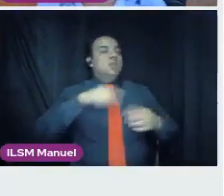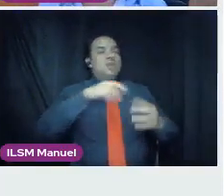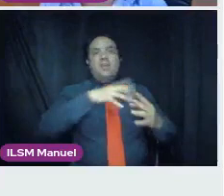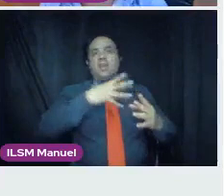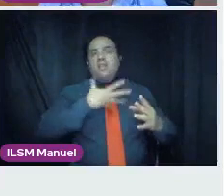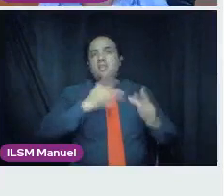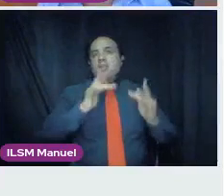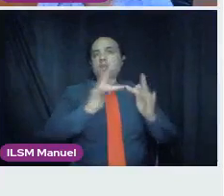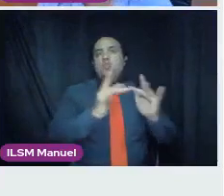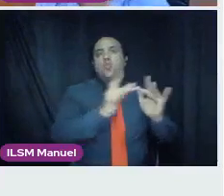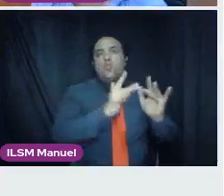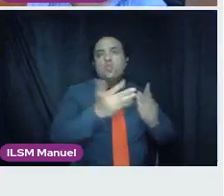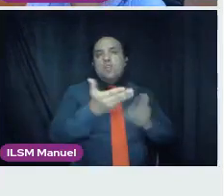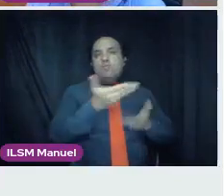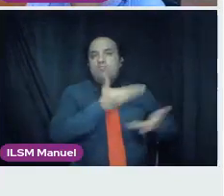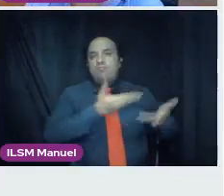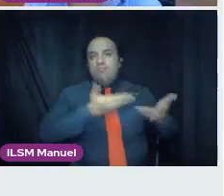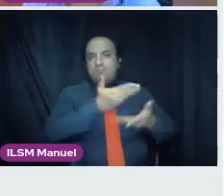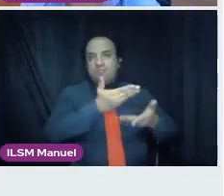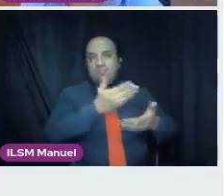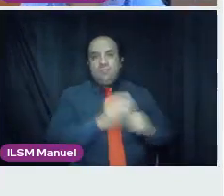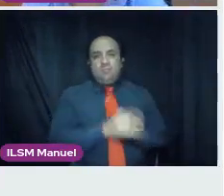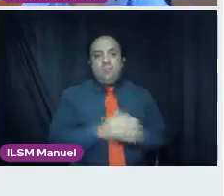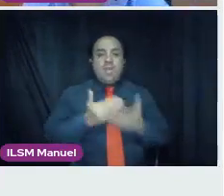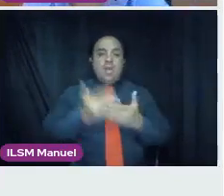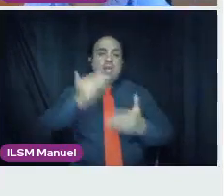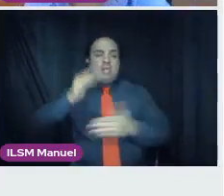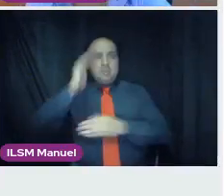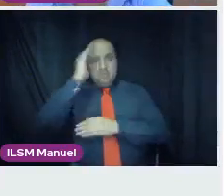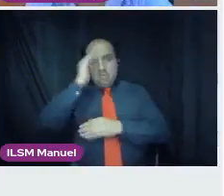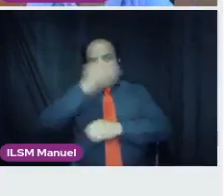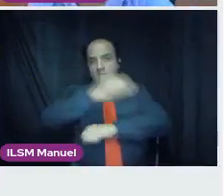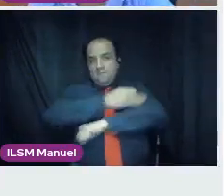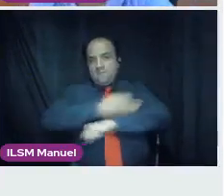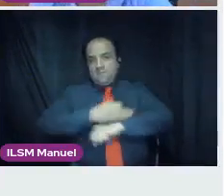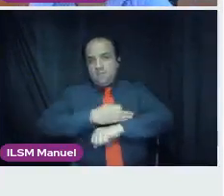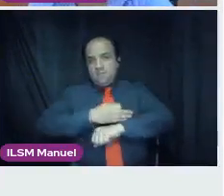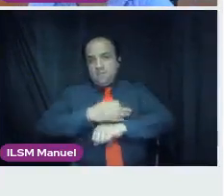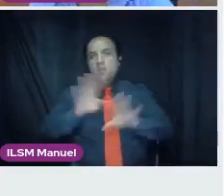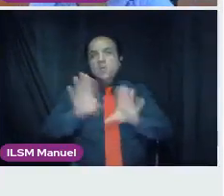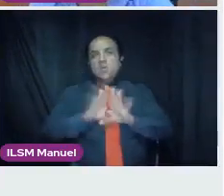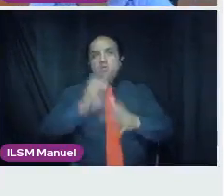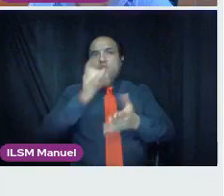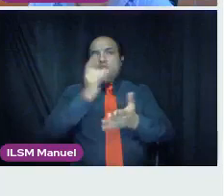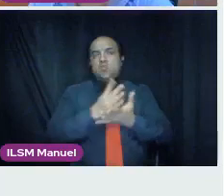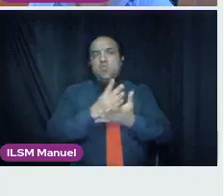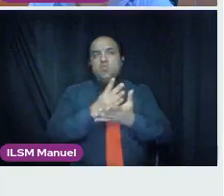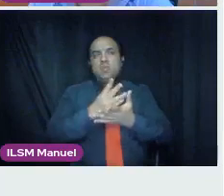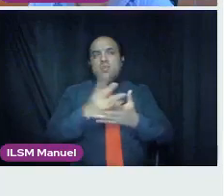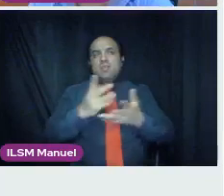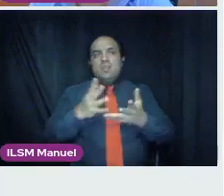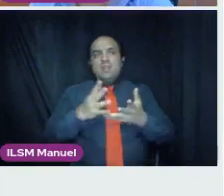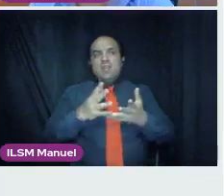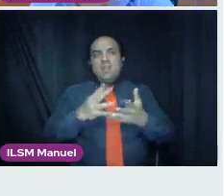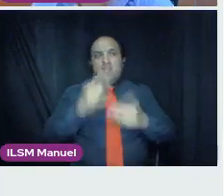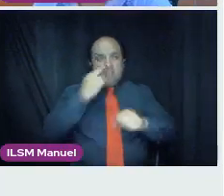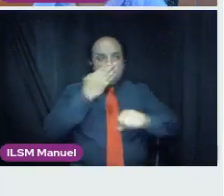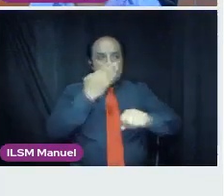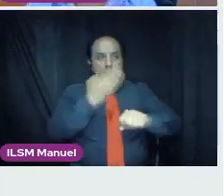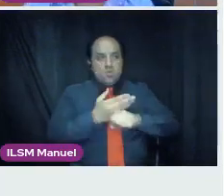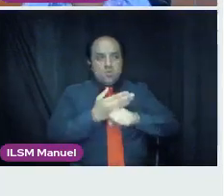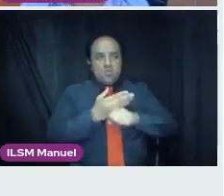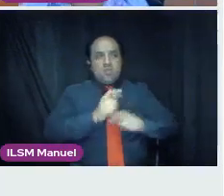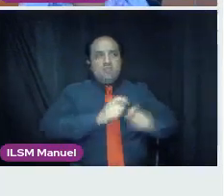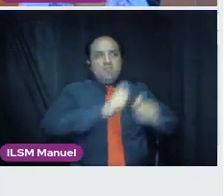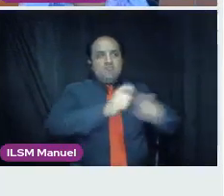relacionamos. Antes se consideraba a las familias como únicas protagonistas de la construcción de roles y